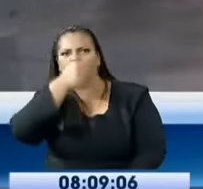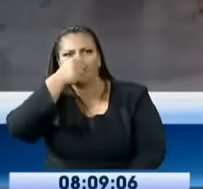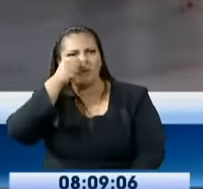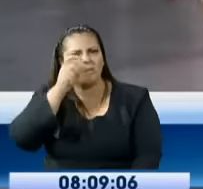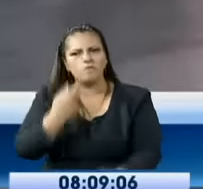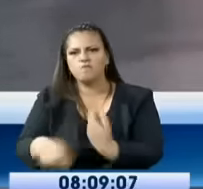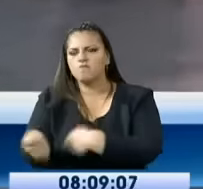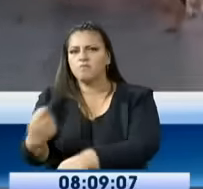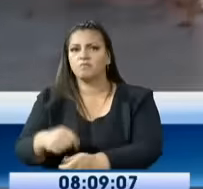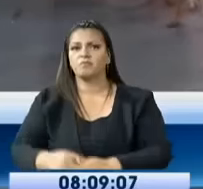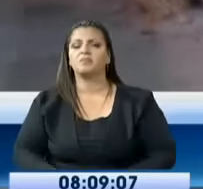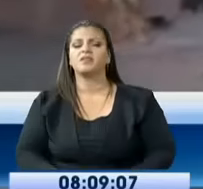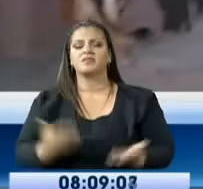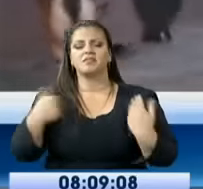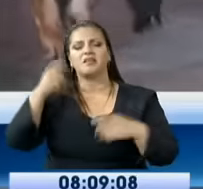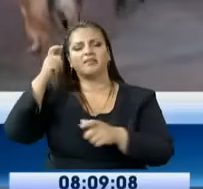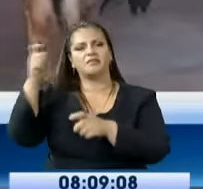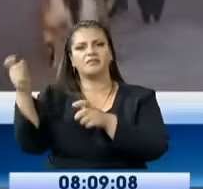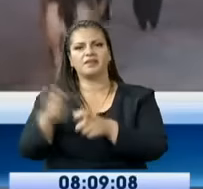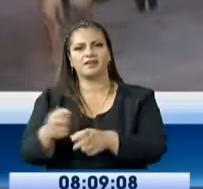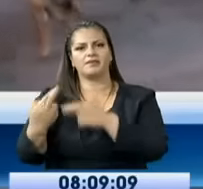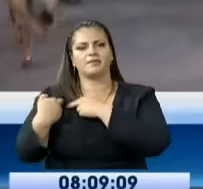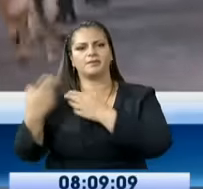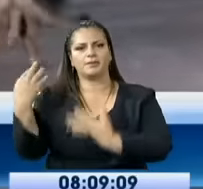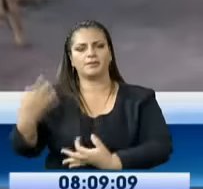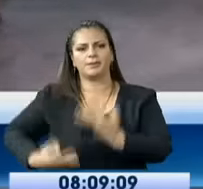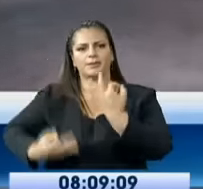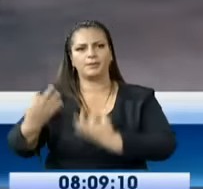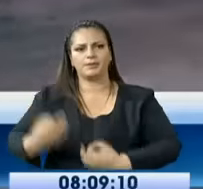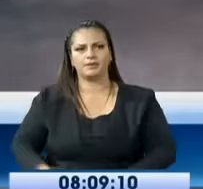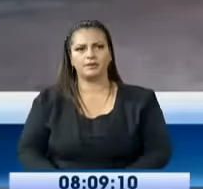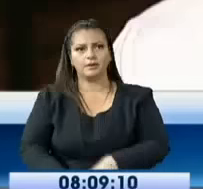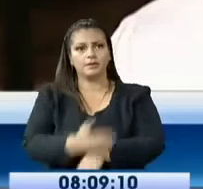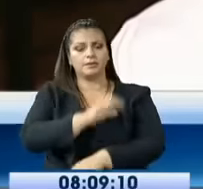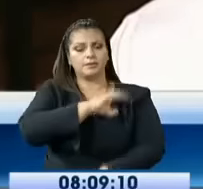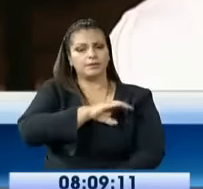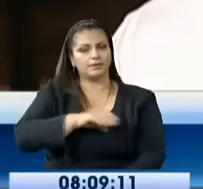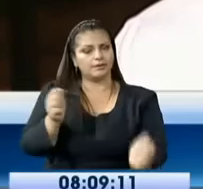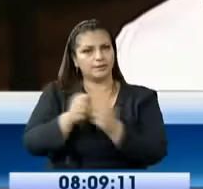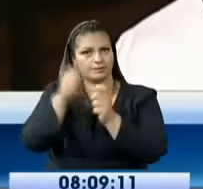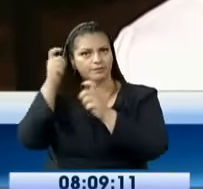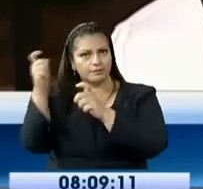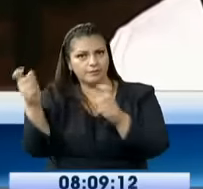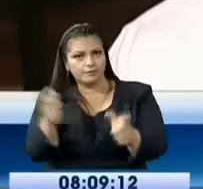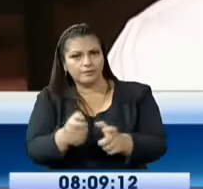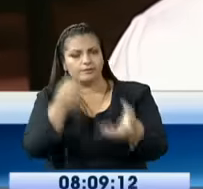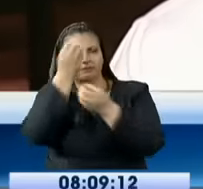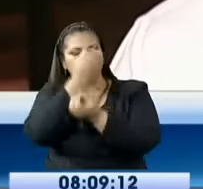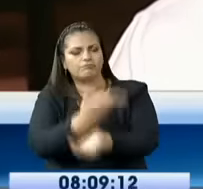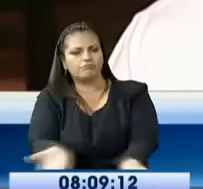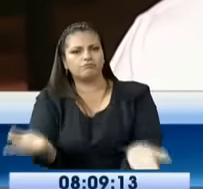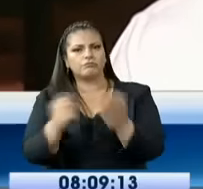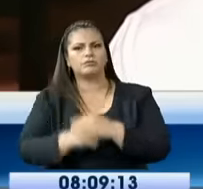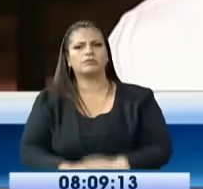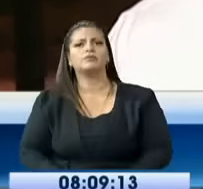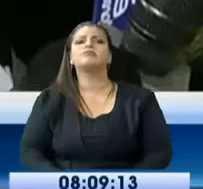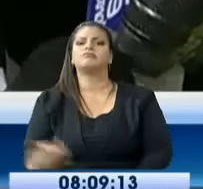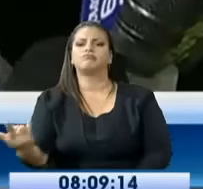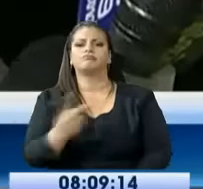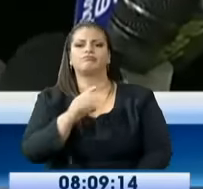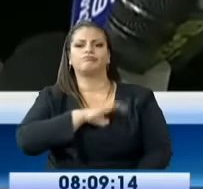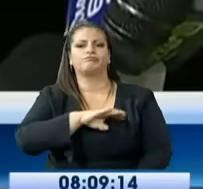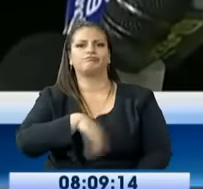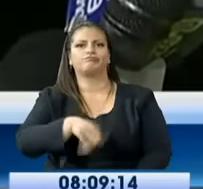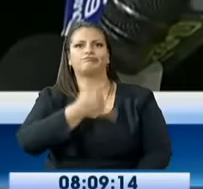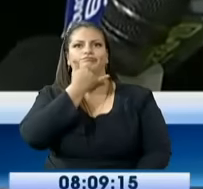Según la información que se ha proporcionado por parte de la policía y la Fiscalía, ellos están implicados fuertemente en un hecho delictivo. Además